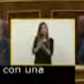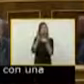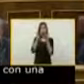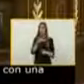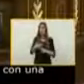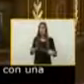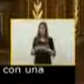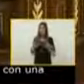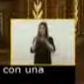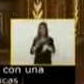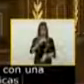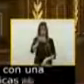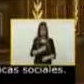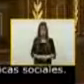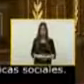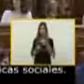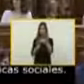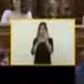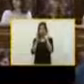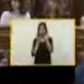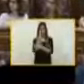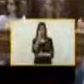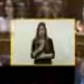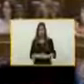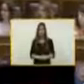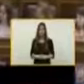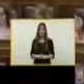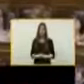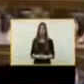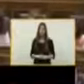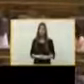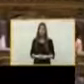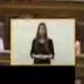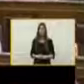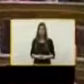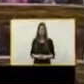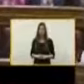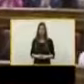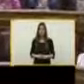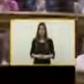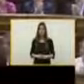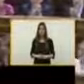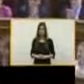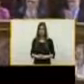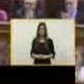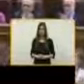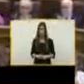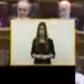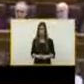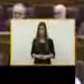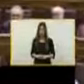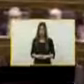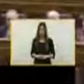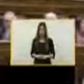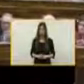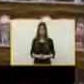a convertirse en presidente del Gobierno. Os voy a pedir una intervención, Roberto, de 15 segundos para ir comentando lo que va diciendo Pedro Sánchez.